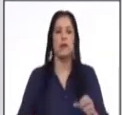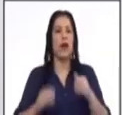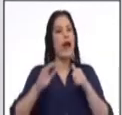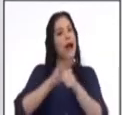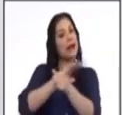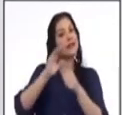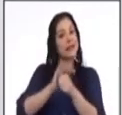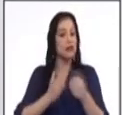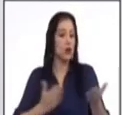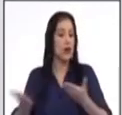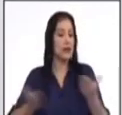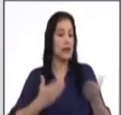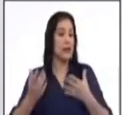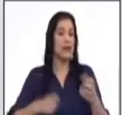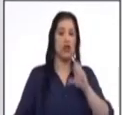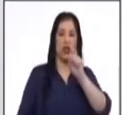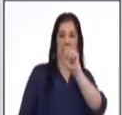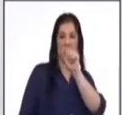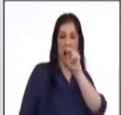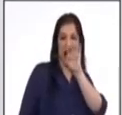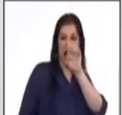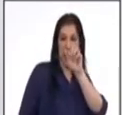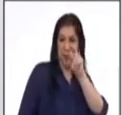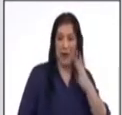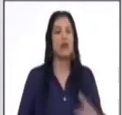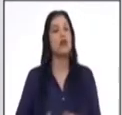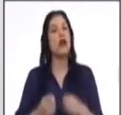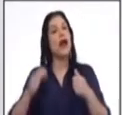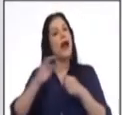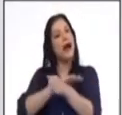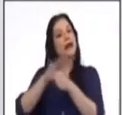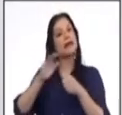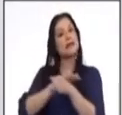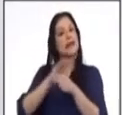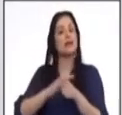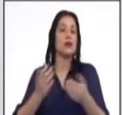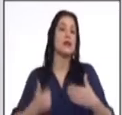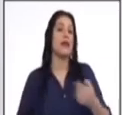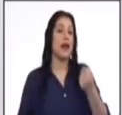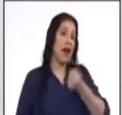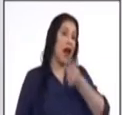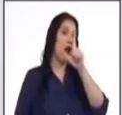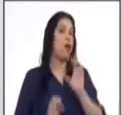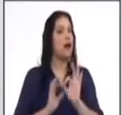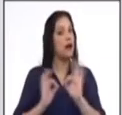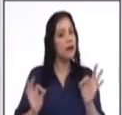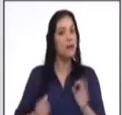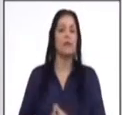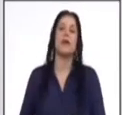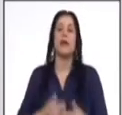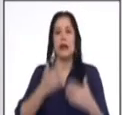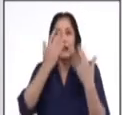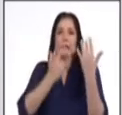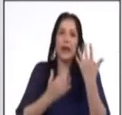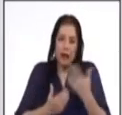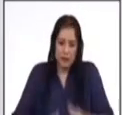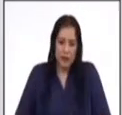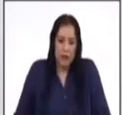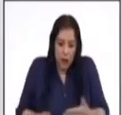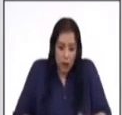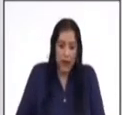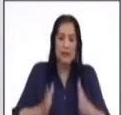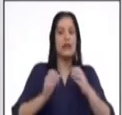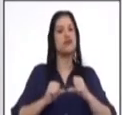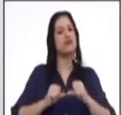acceso a servicio de saneamiento, acceso al abastecimiento de agua potable, esperanza de vida al